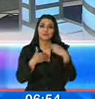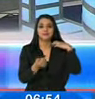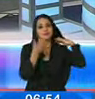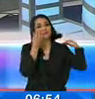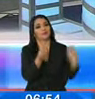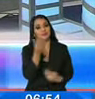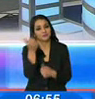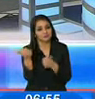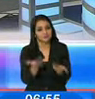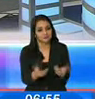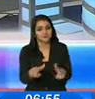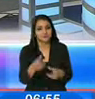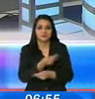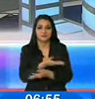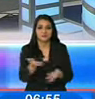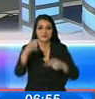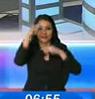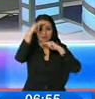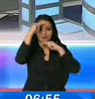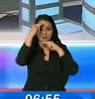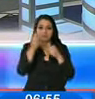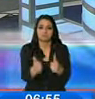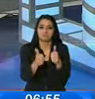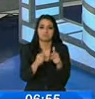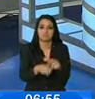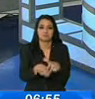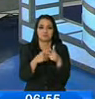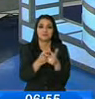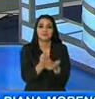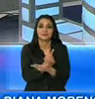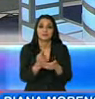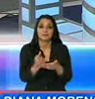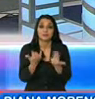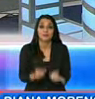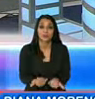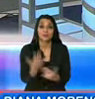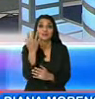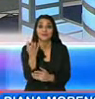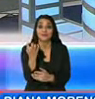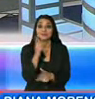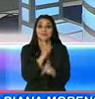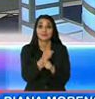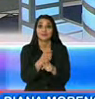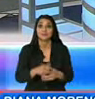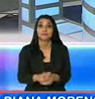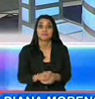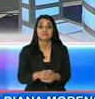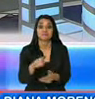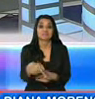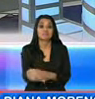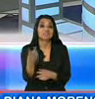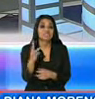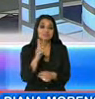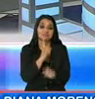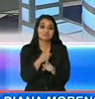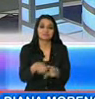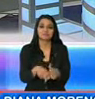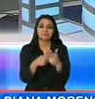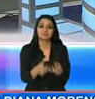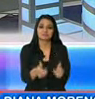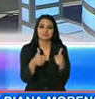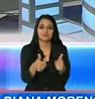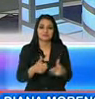días, bienvenidos a la información, que tengan un excelente inicio de semana. Hoy, quincena, 16, es un buen día. Buen día, hay que comenzarlo con buena